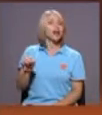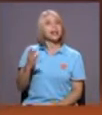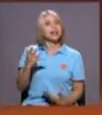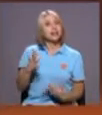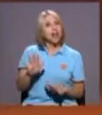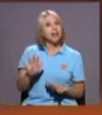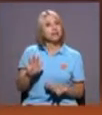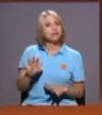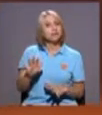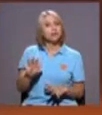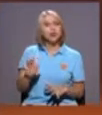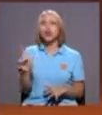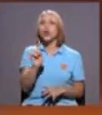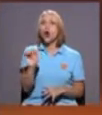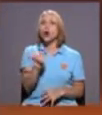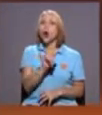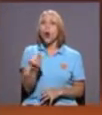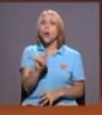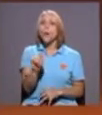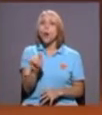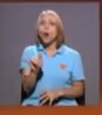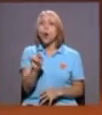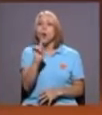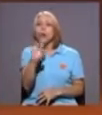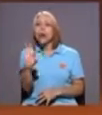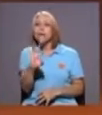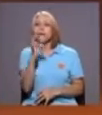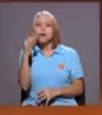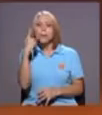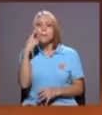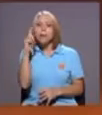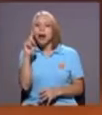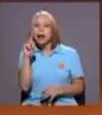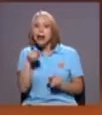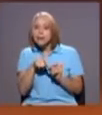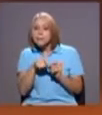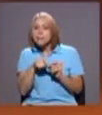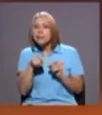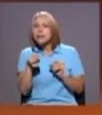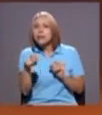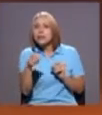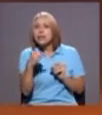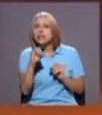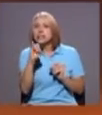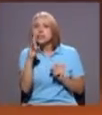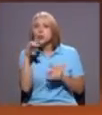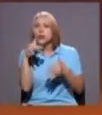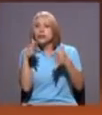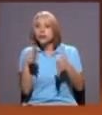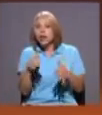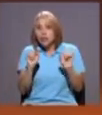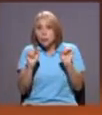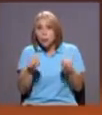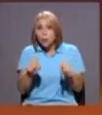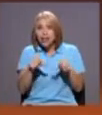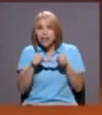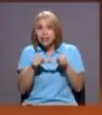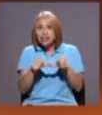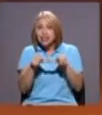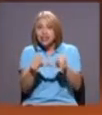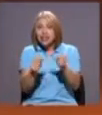como instrumento para determinar si un muchacho o una muchacha podía seguir en su